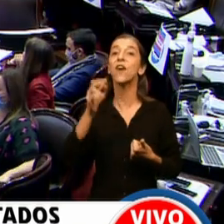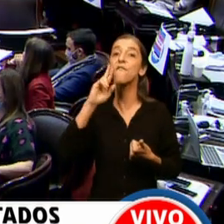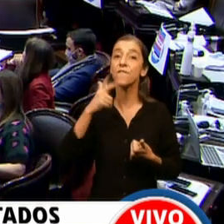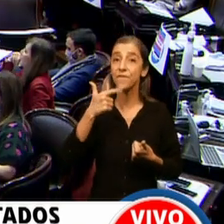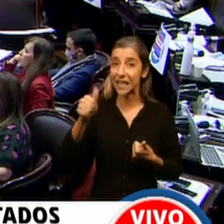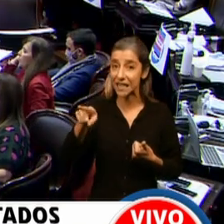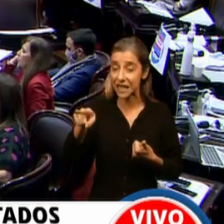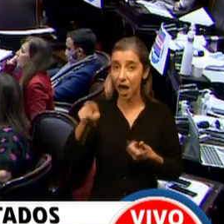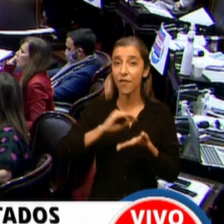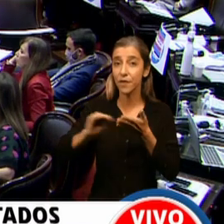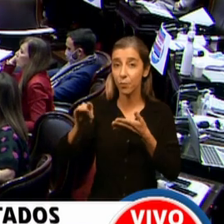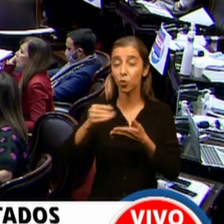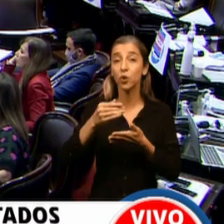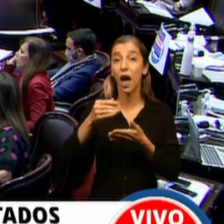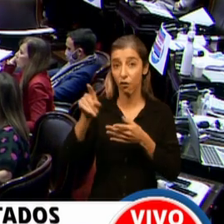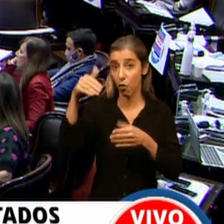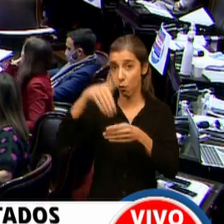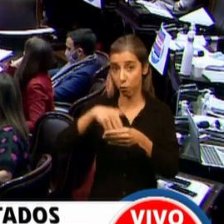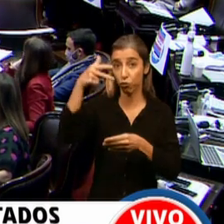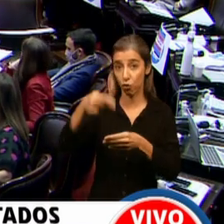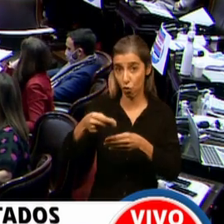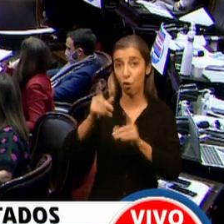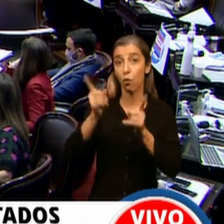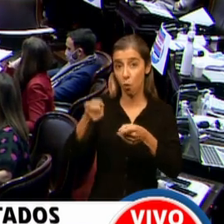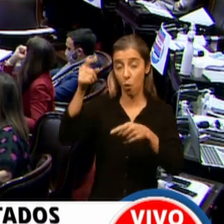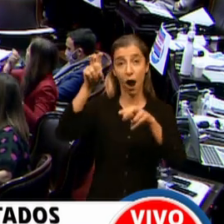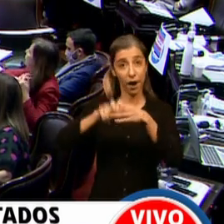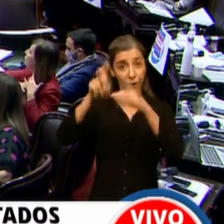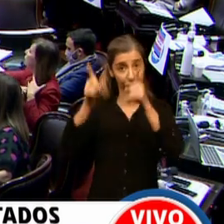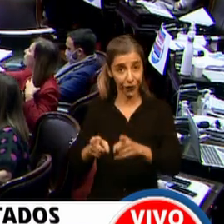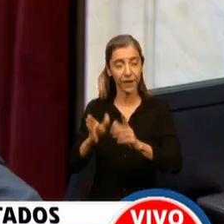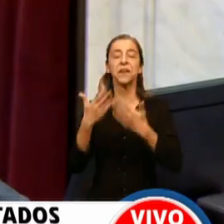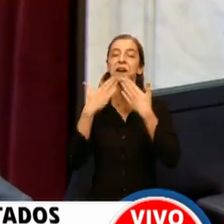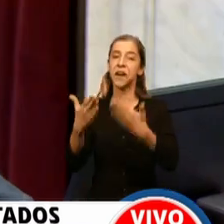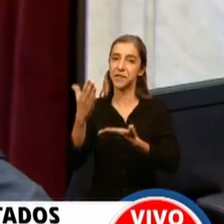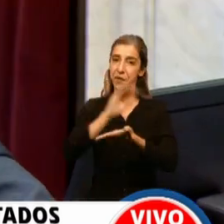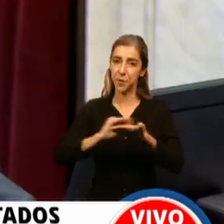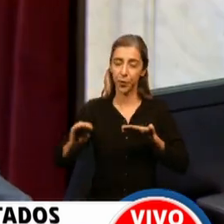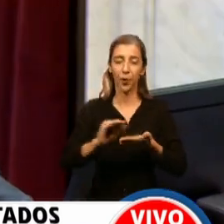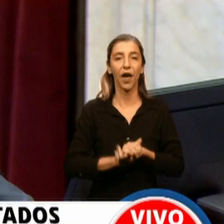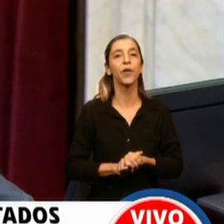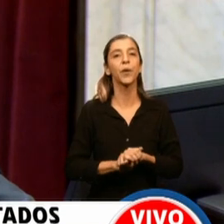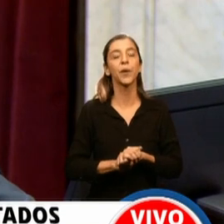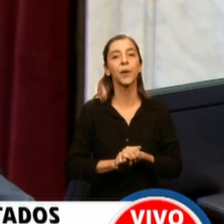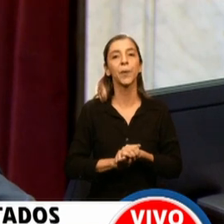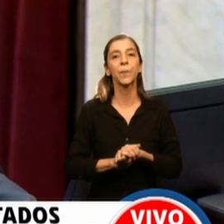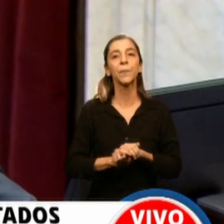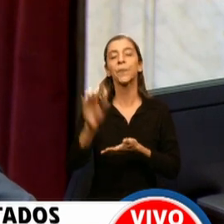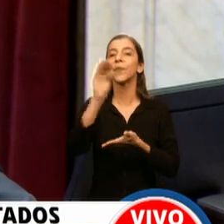usted vota negativo pero se queda en el recinto gracias diputados diputado